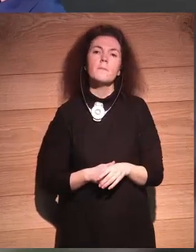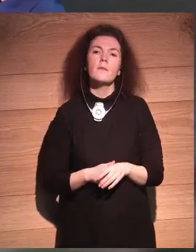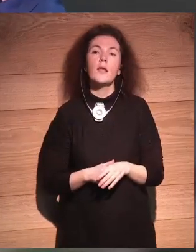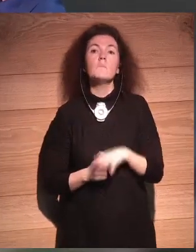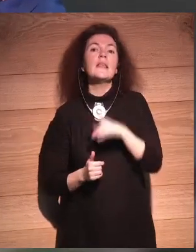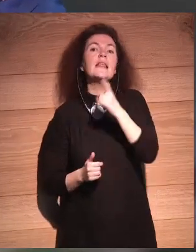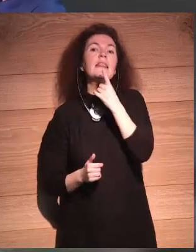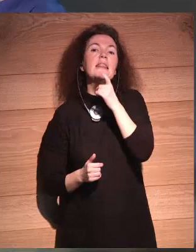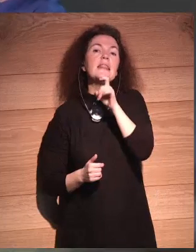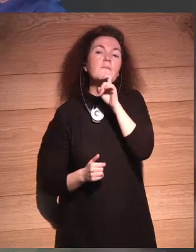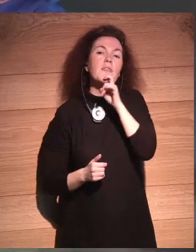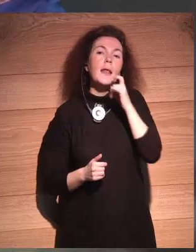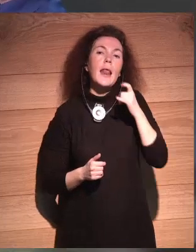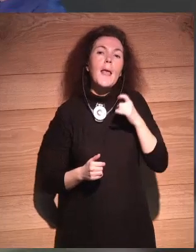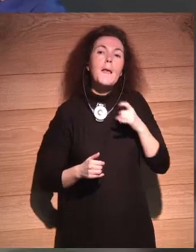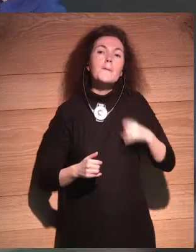Va a ser más difícil en Brasil.